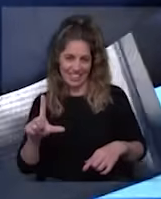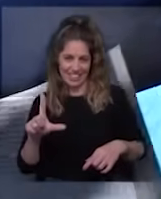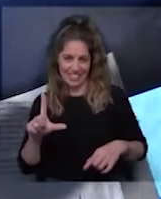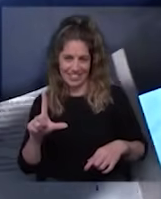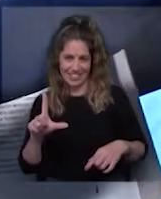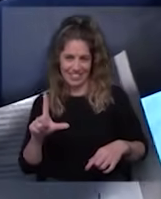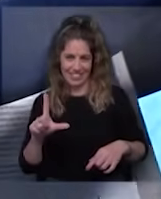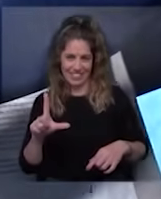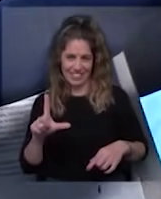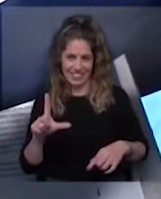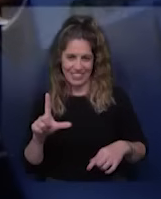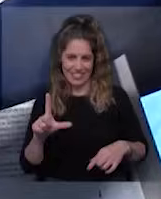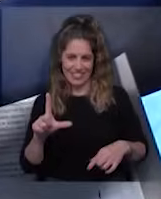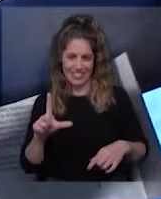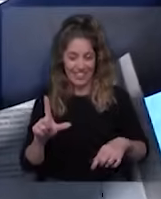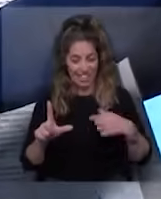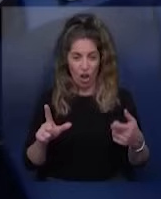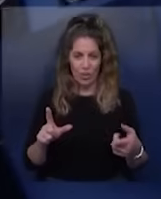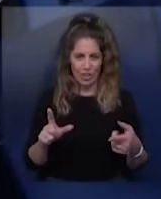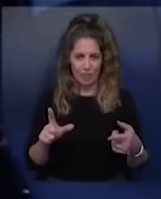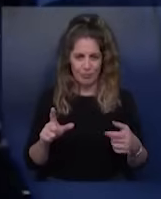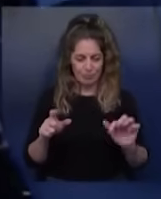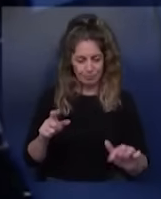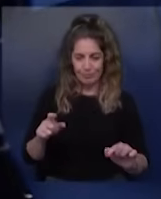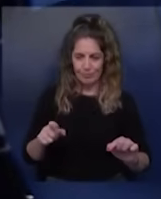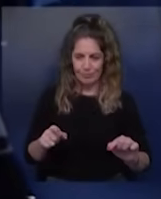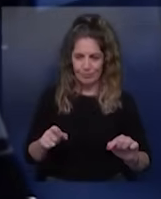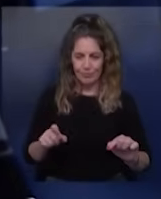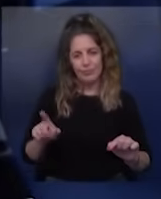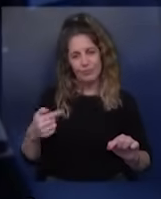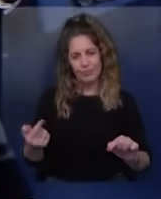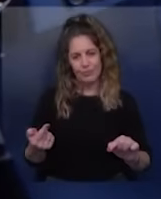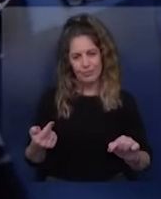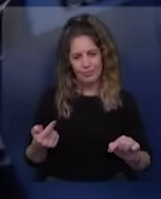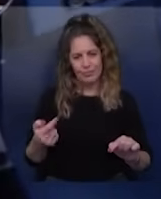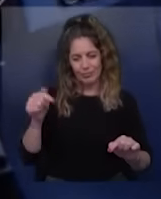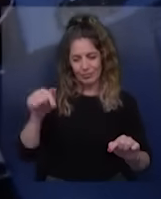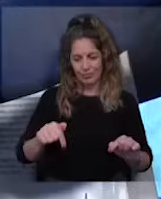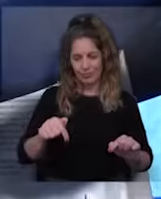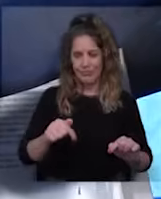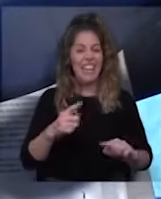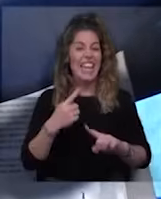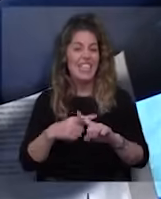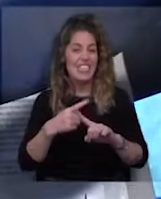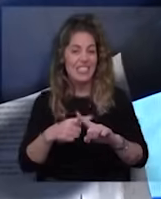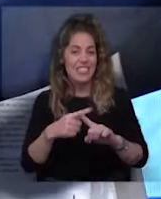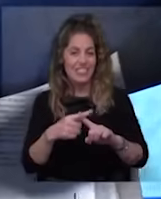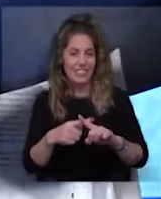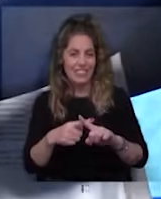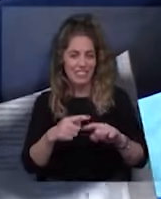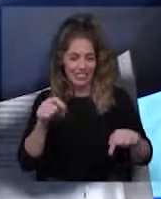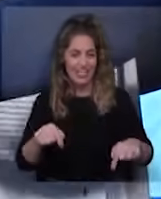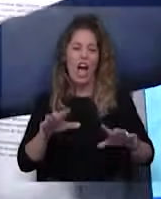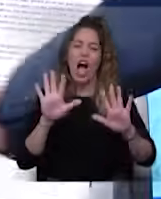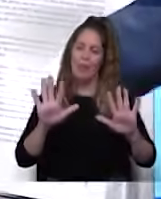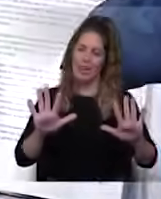digo para que entienda y la otra lo mantenés apretado y la otr es x Ah